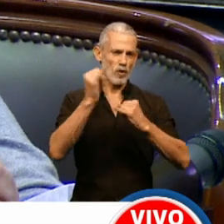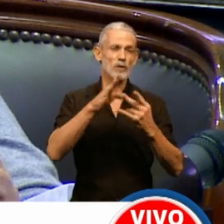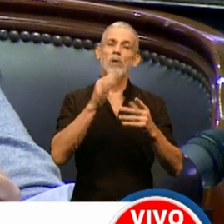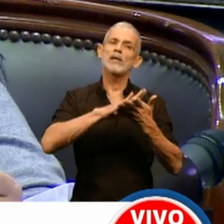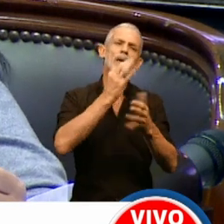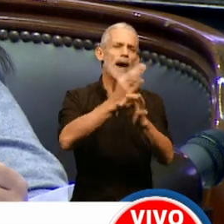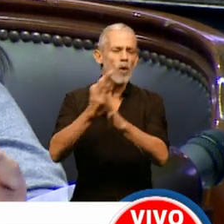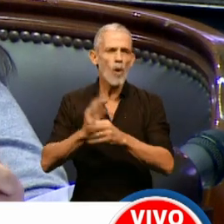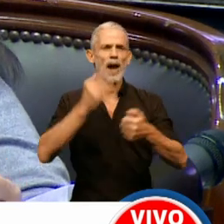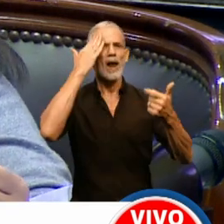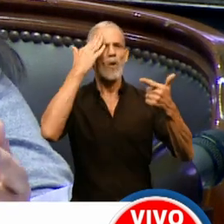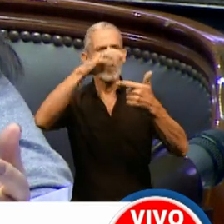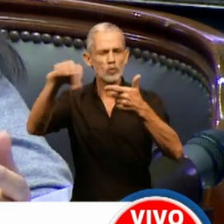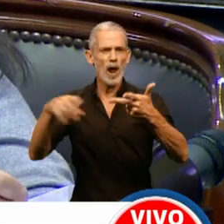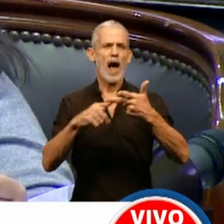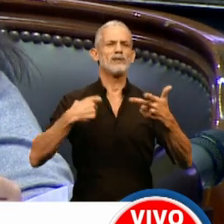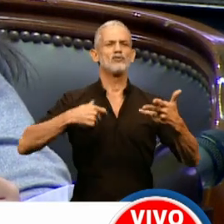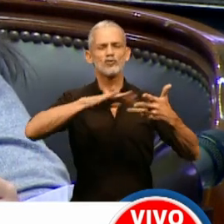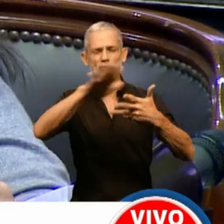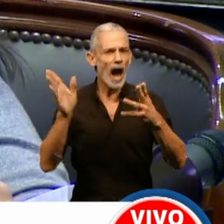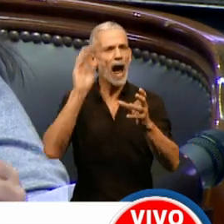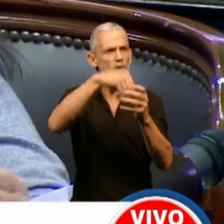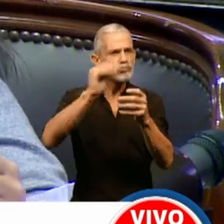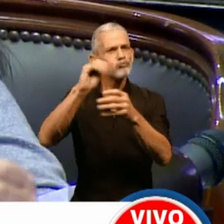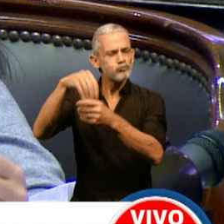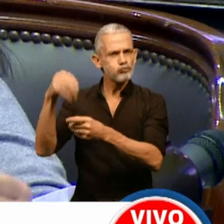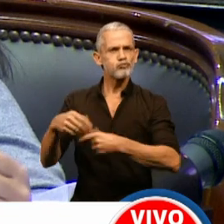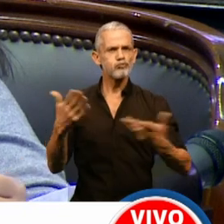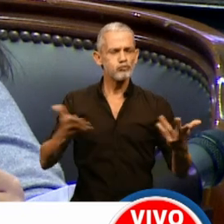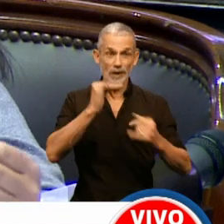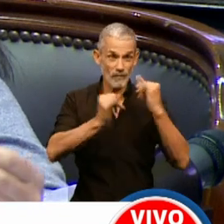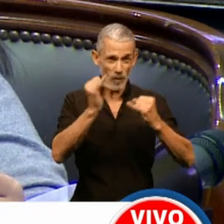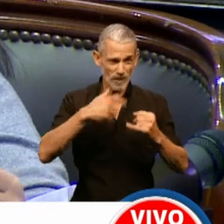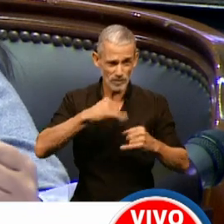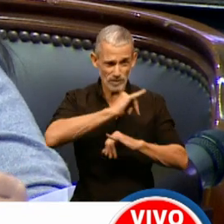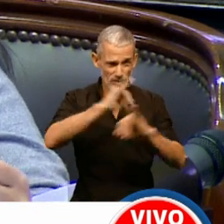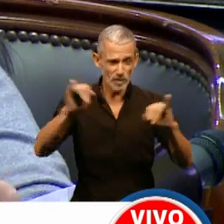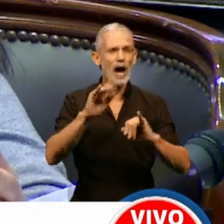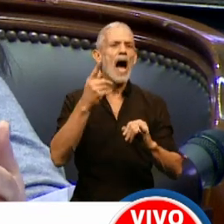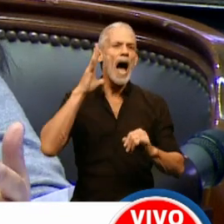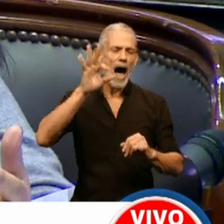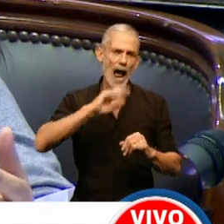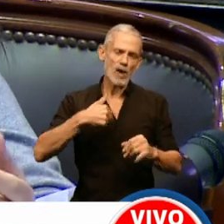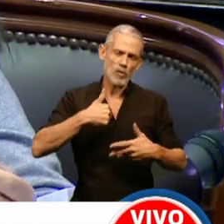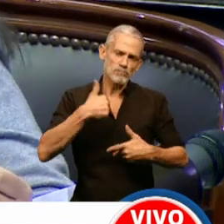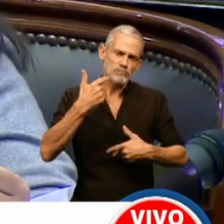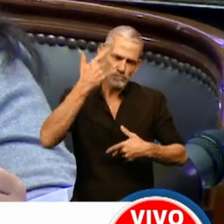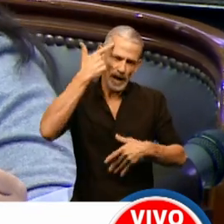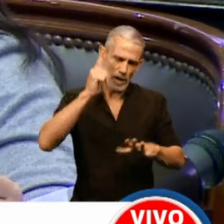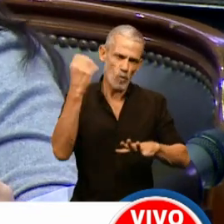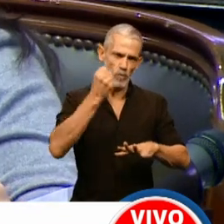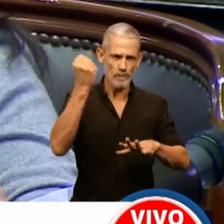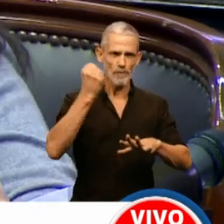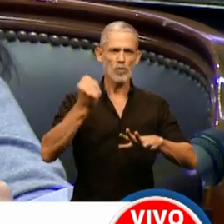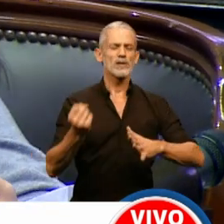educativos culturales sociales estos datos que menciono reflejan algo que me parece muy importante